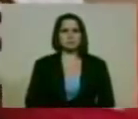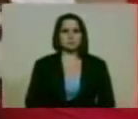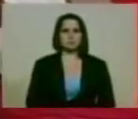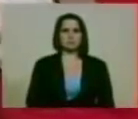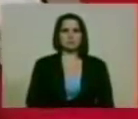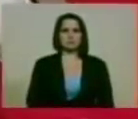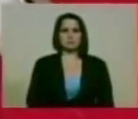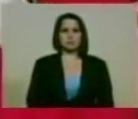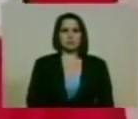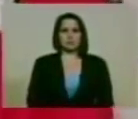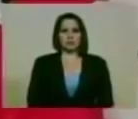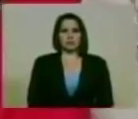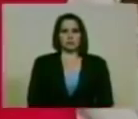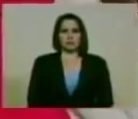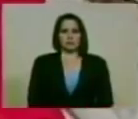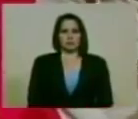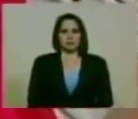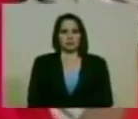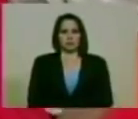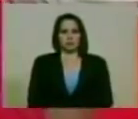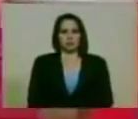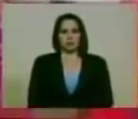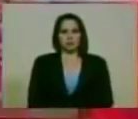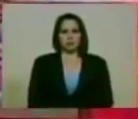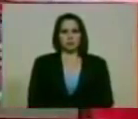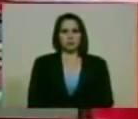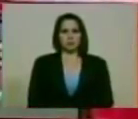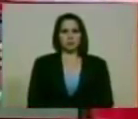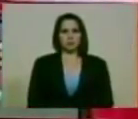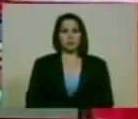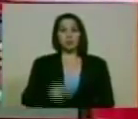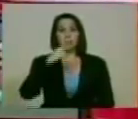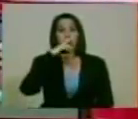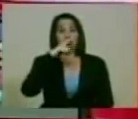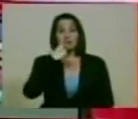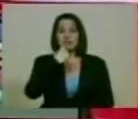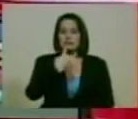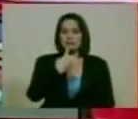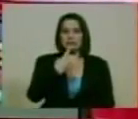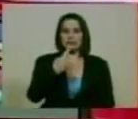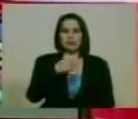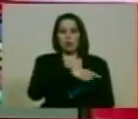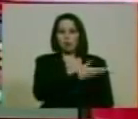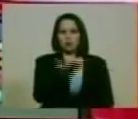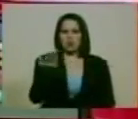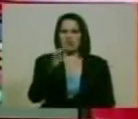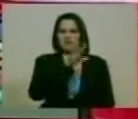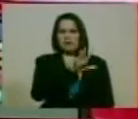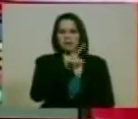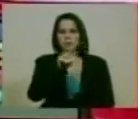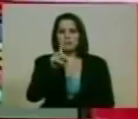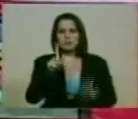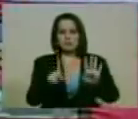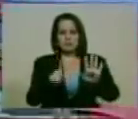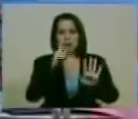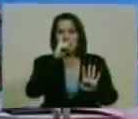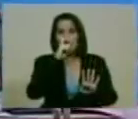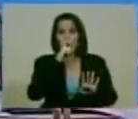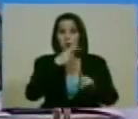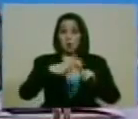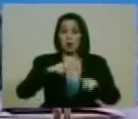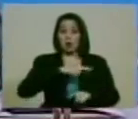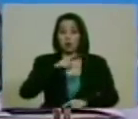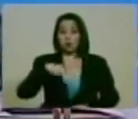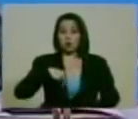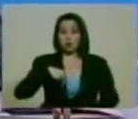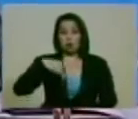Los arijunas pueden hablar de 526 años, pero nosotros los indios,